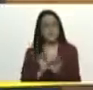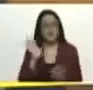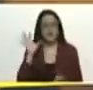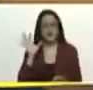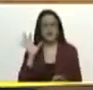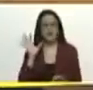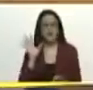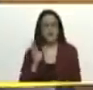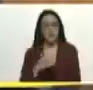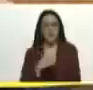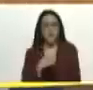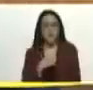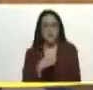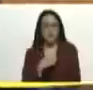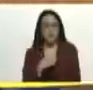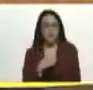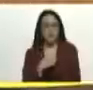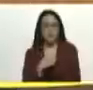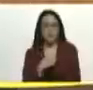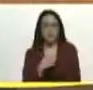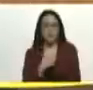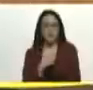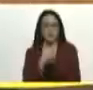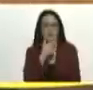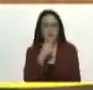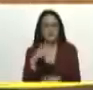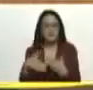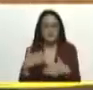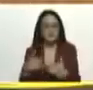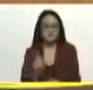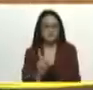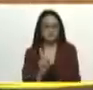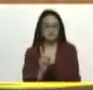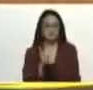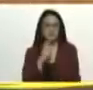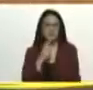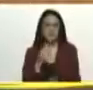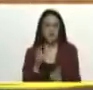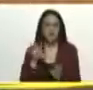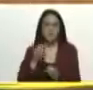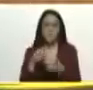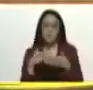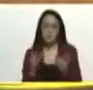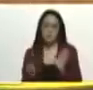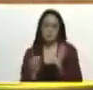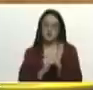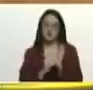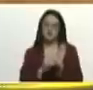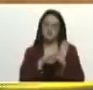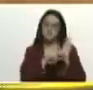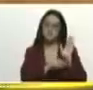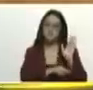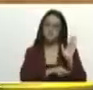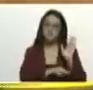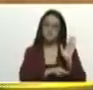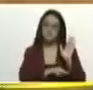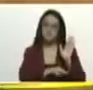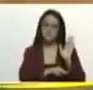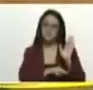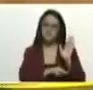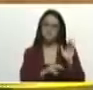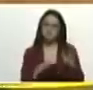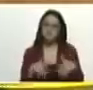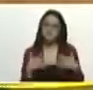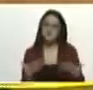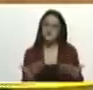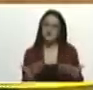no podemos facilitar en ese sentido. Si concedemos en el tema de compras públicas, ¿qué les va